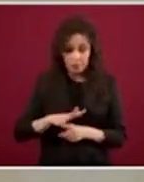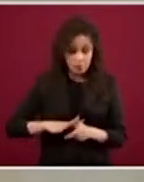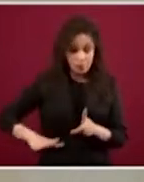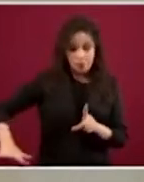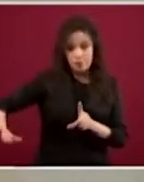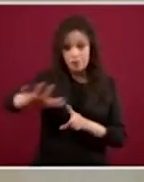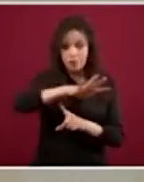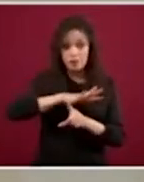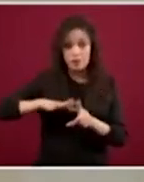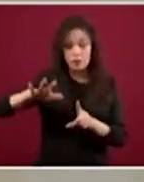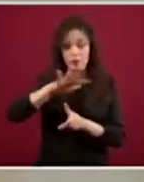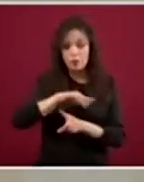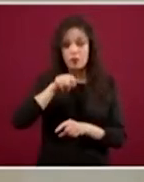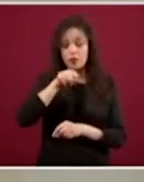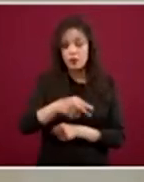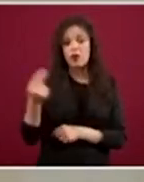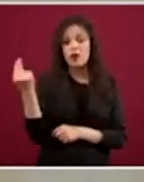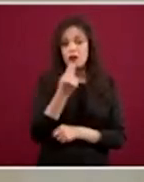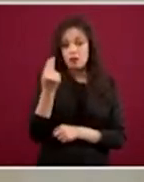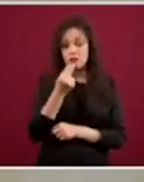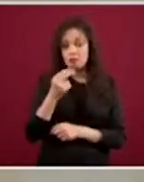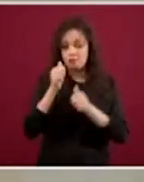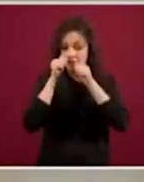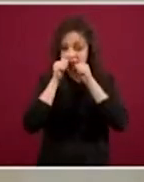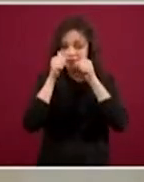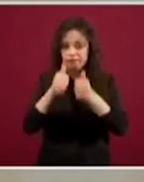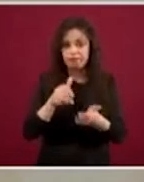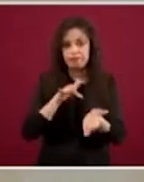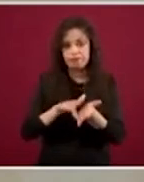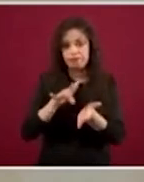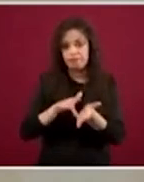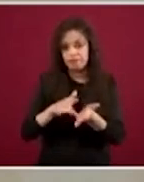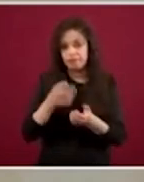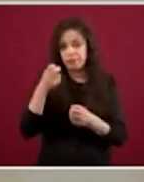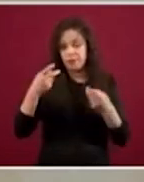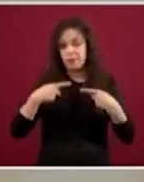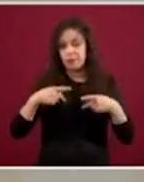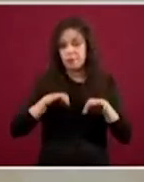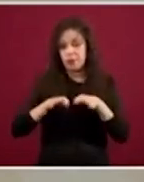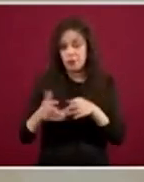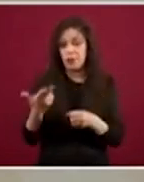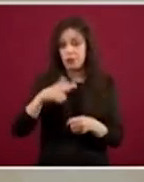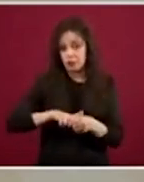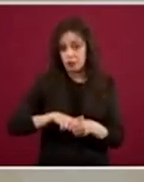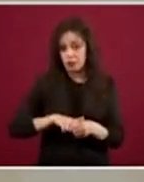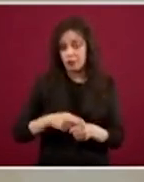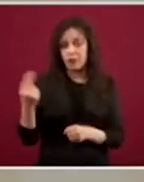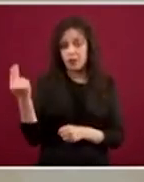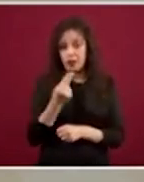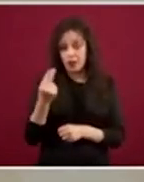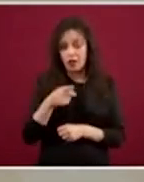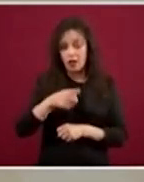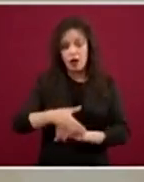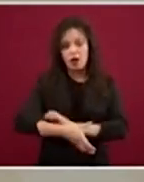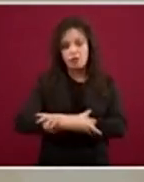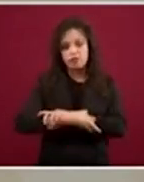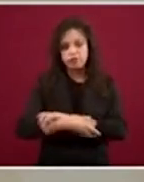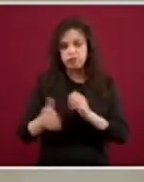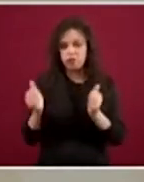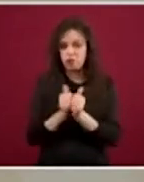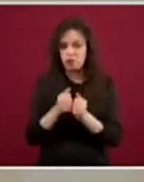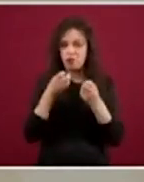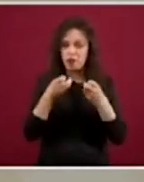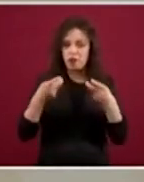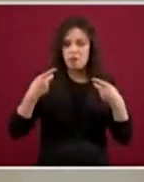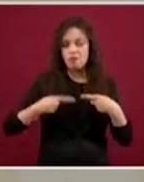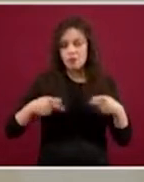personal sanitario por lo que es fundamental ser ser solidarios con este sector que es la primera